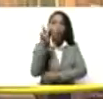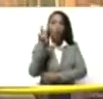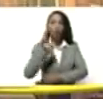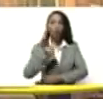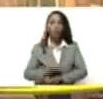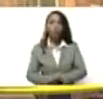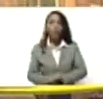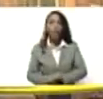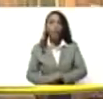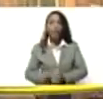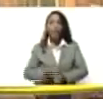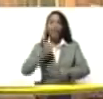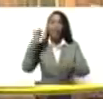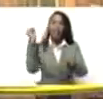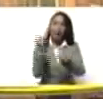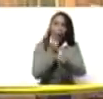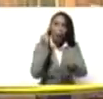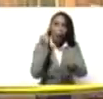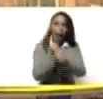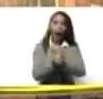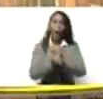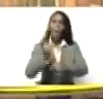gobernador de miranda